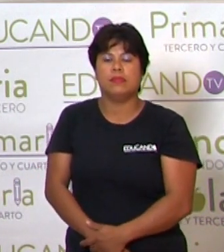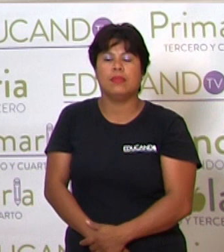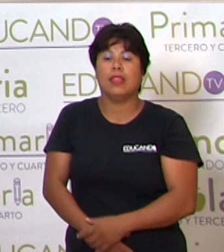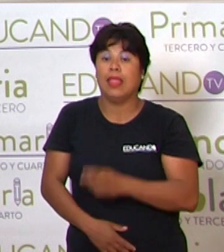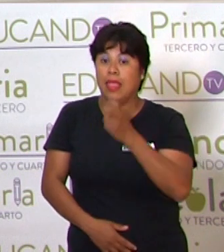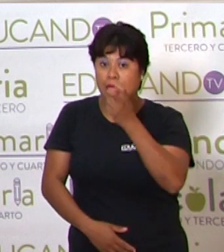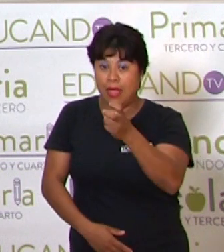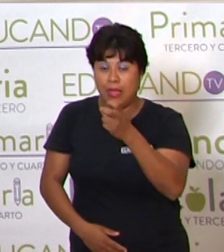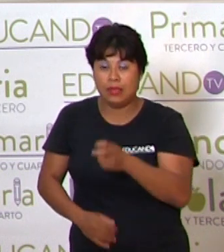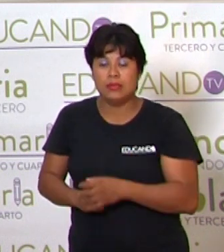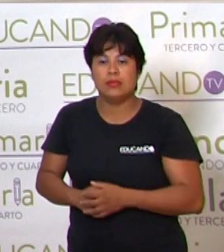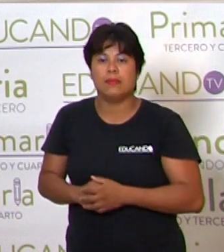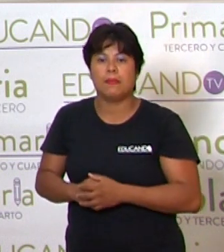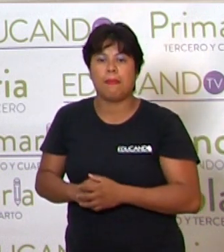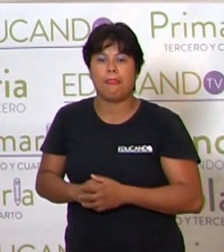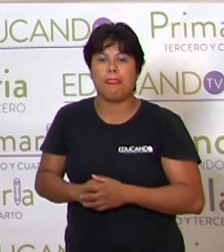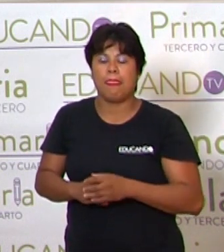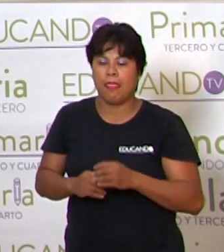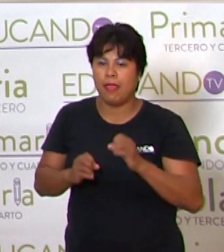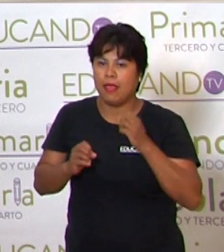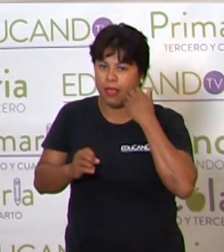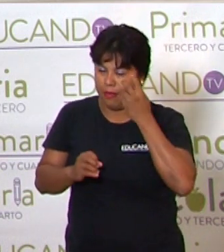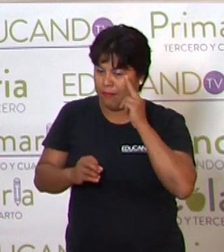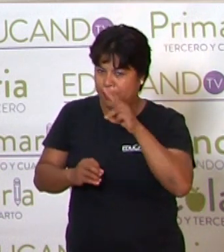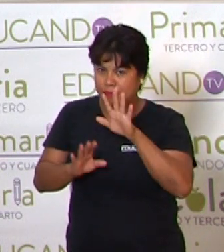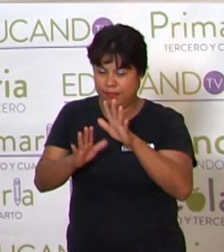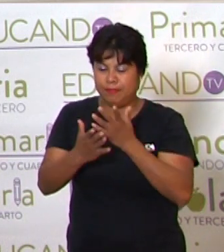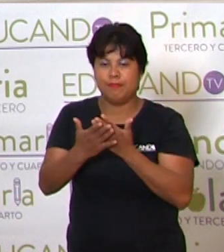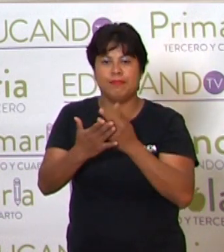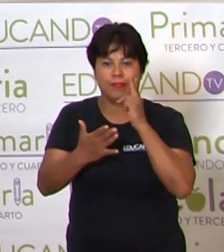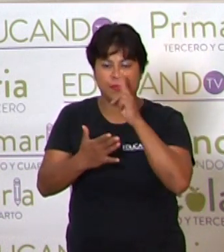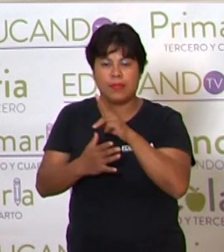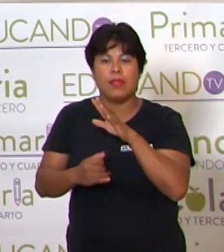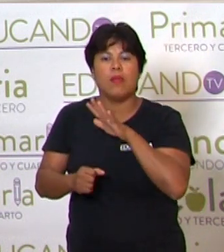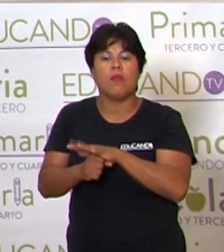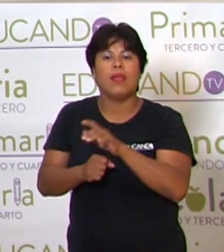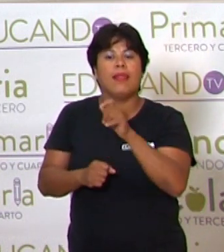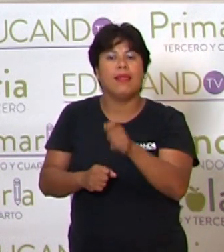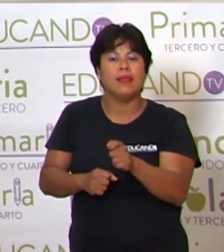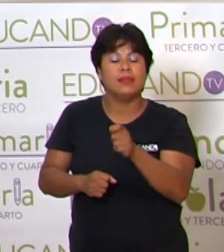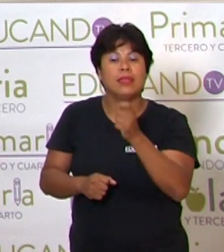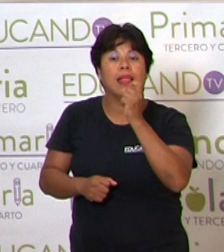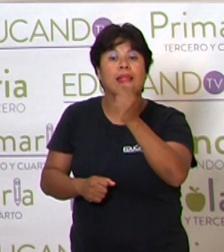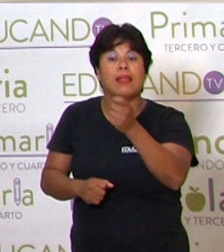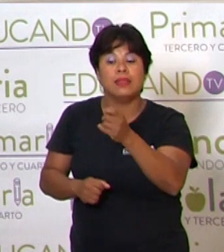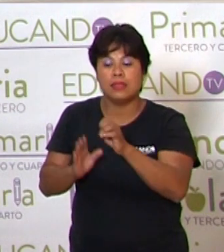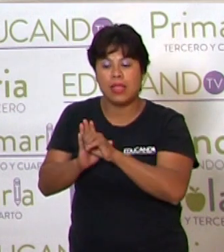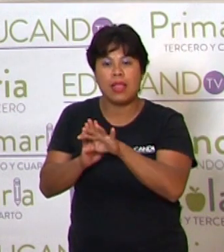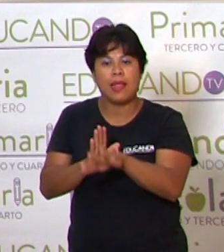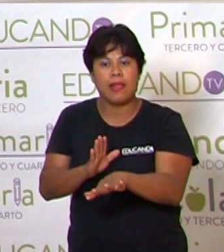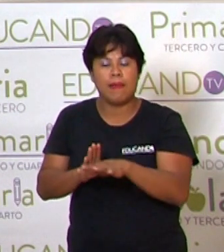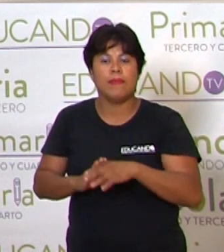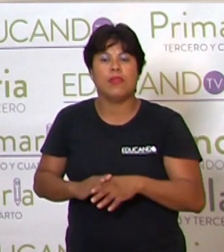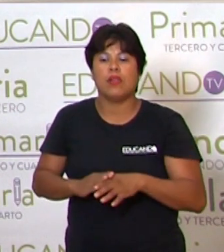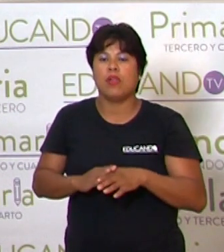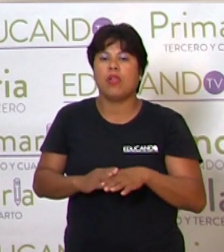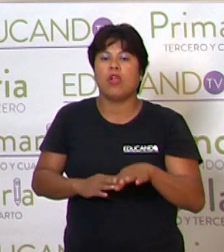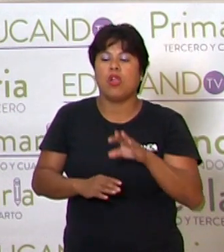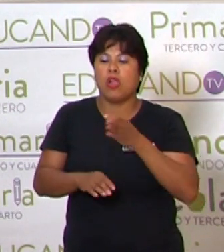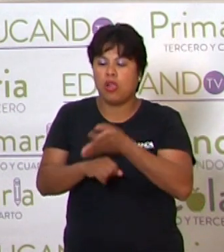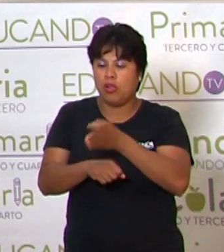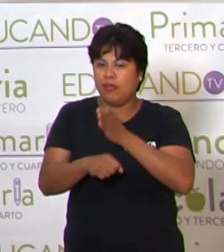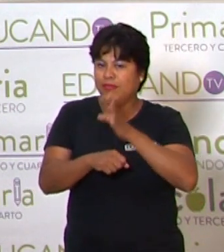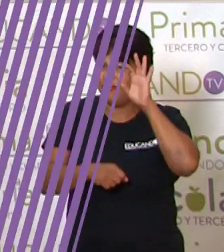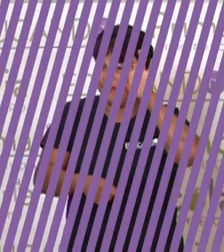la cual, déjenme ver cuál es, vamos a ver un ejemplo de